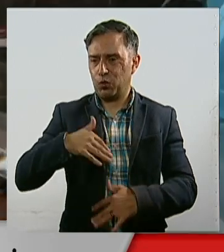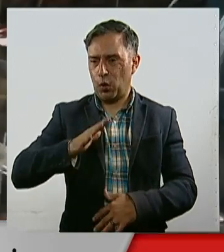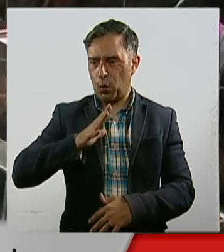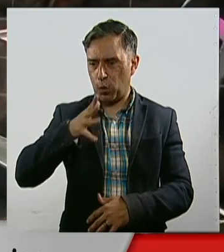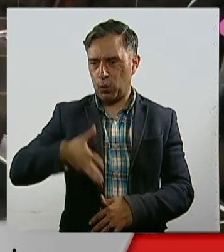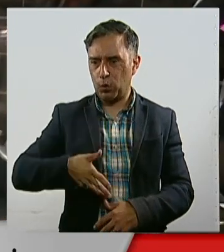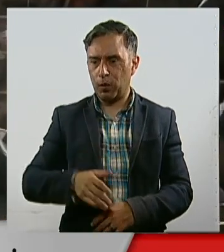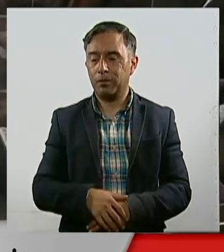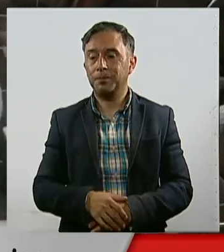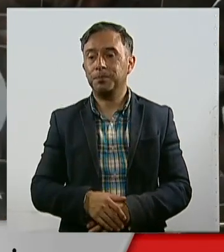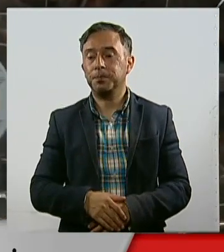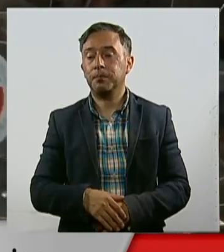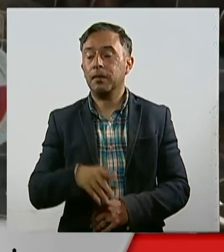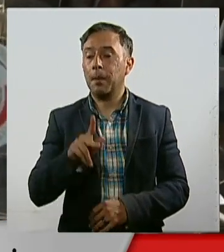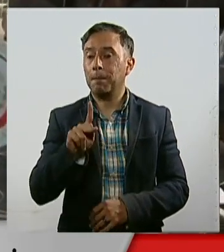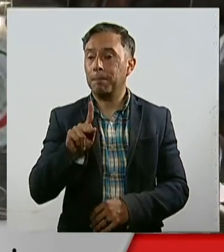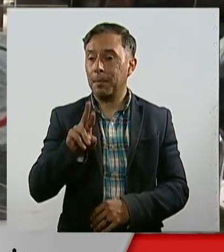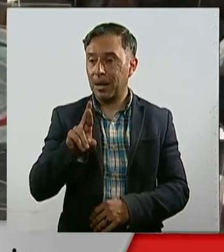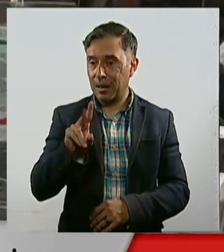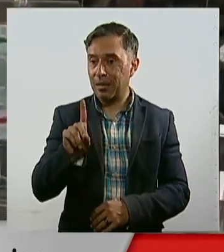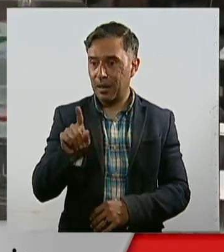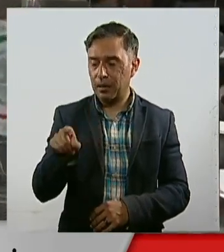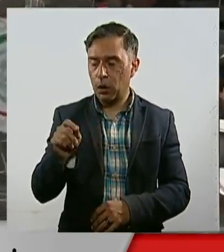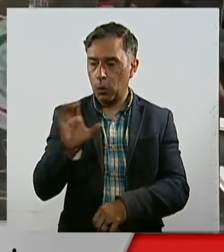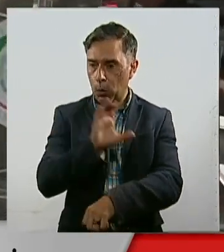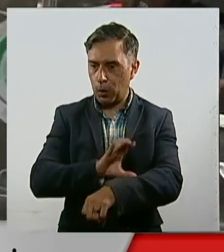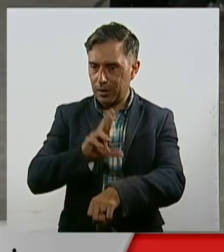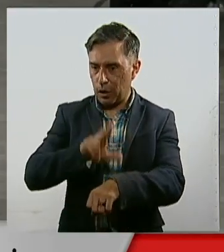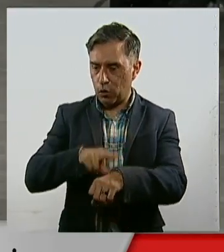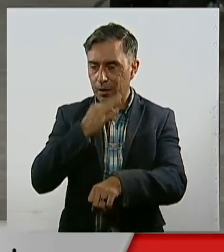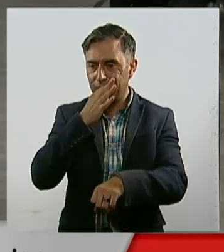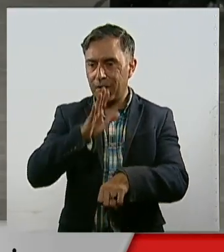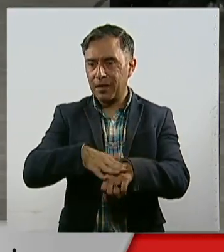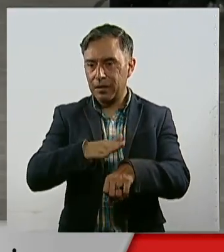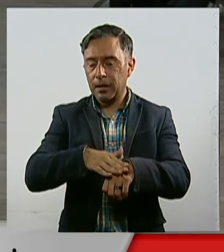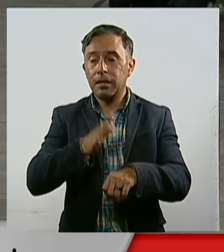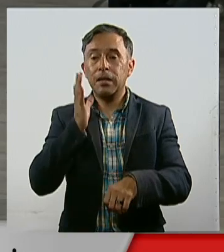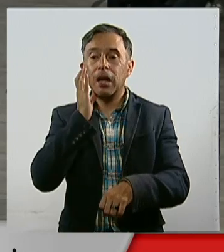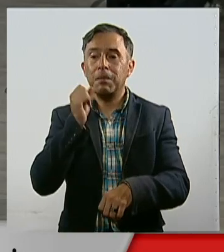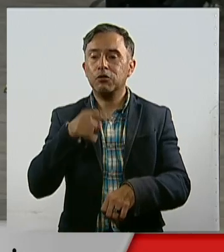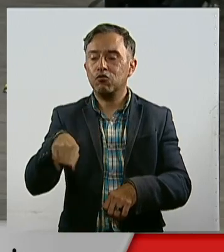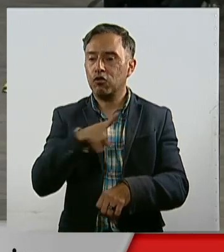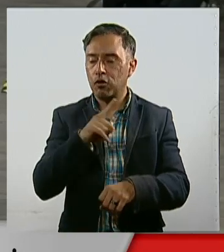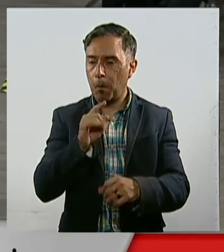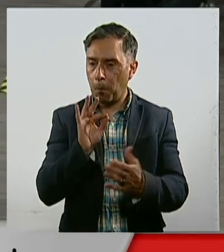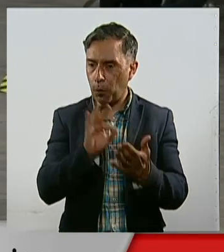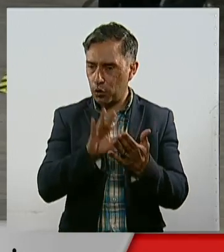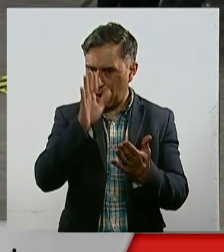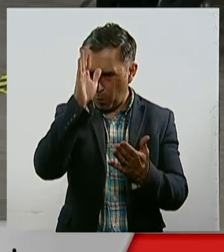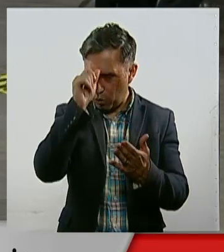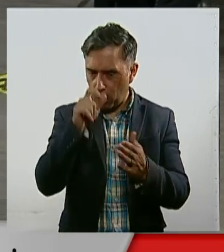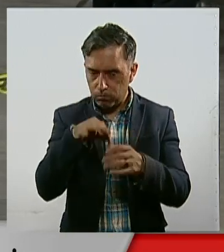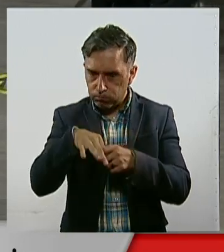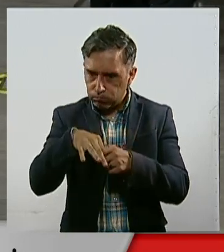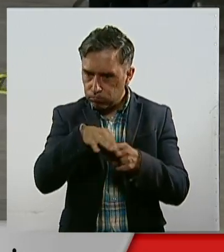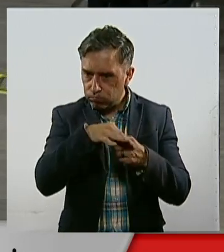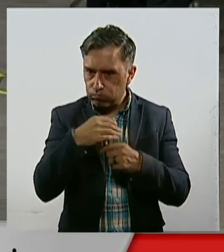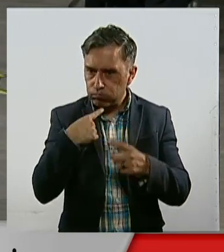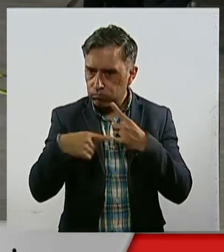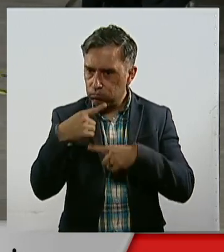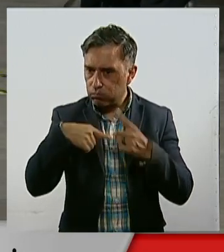el coordinador del pr de recordó que el senado aprobó por unanimidad del punto de acuerdo para establecer las características